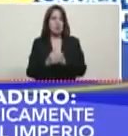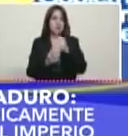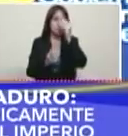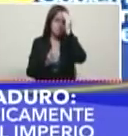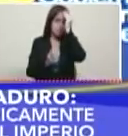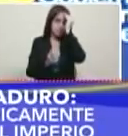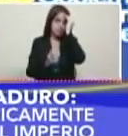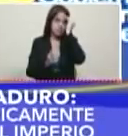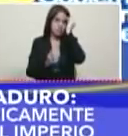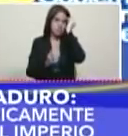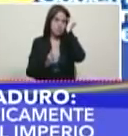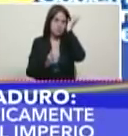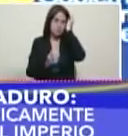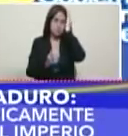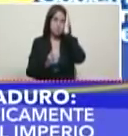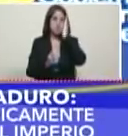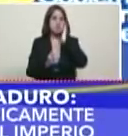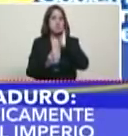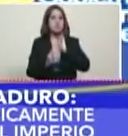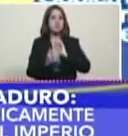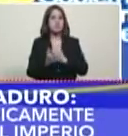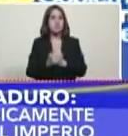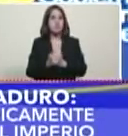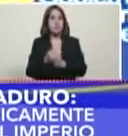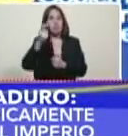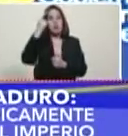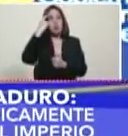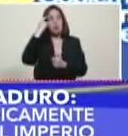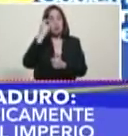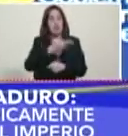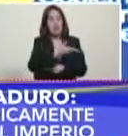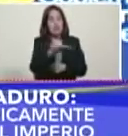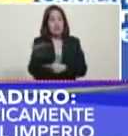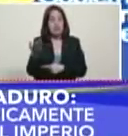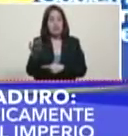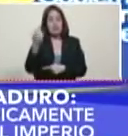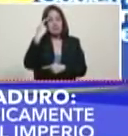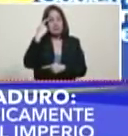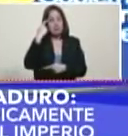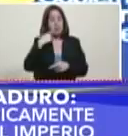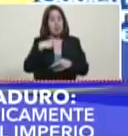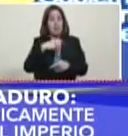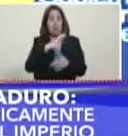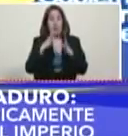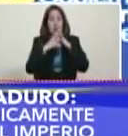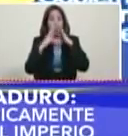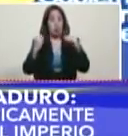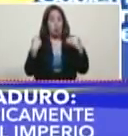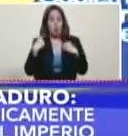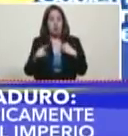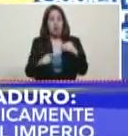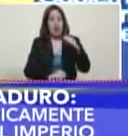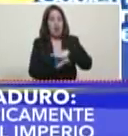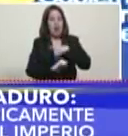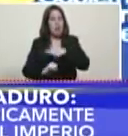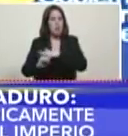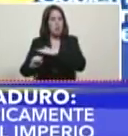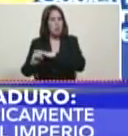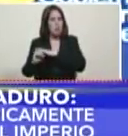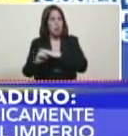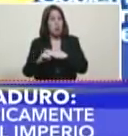ustedes sepan que tienen todo el apoyo humano, moral,